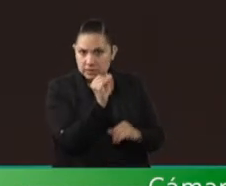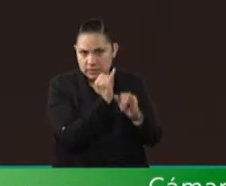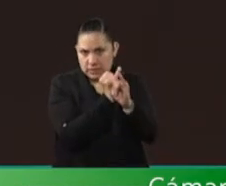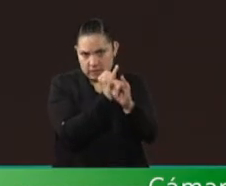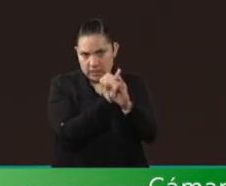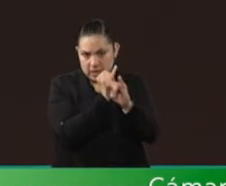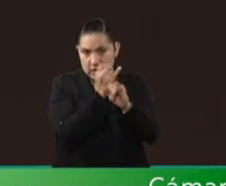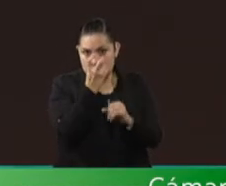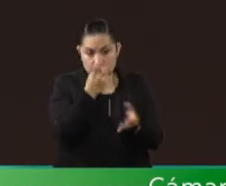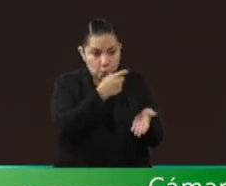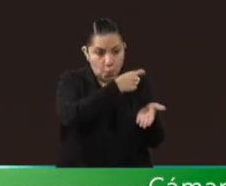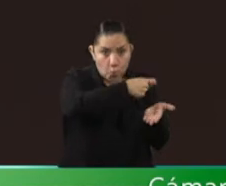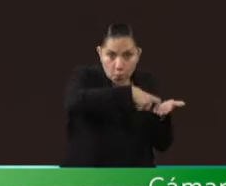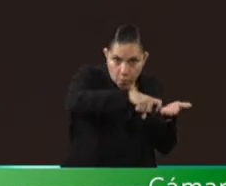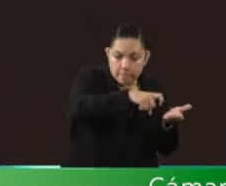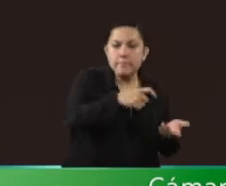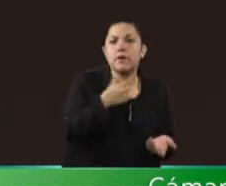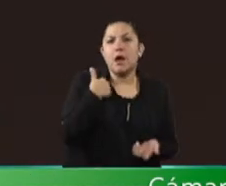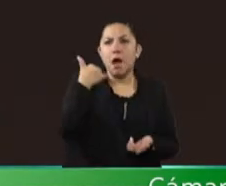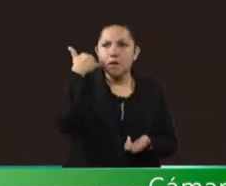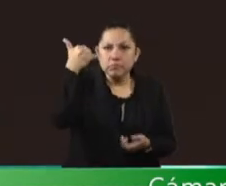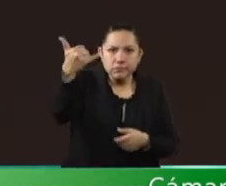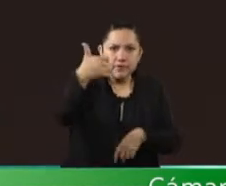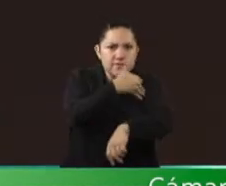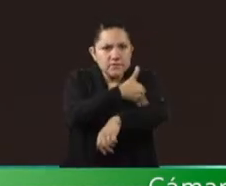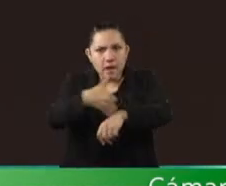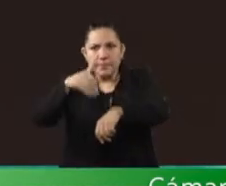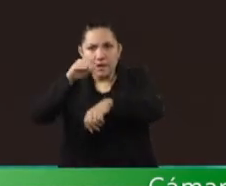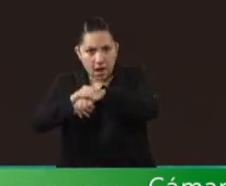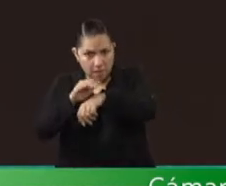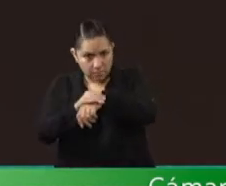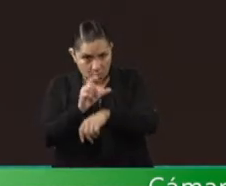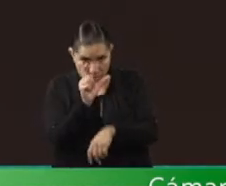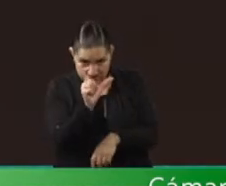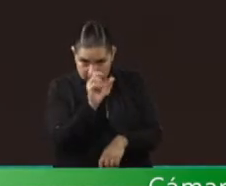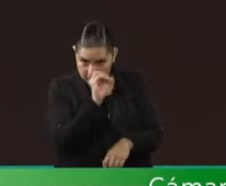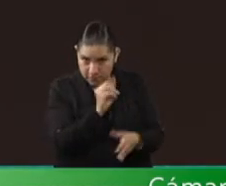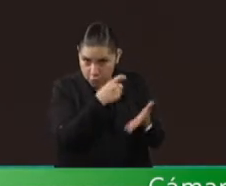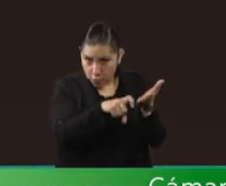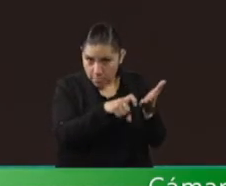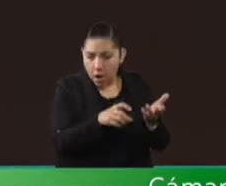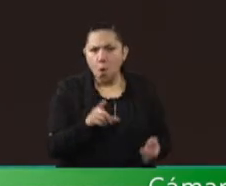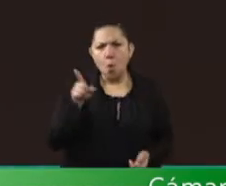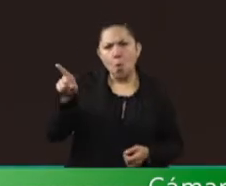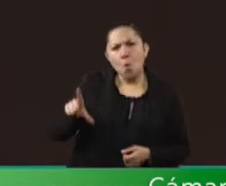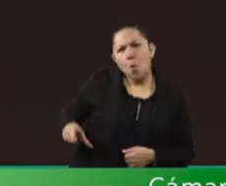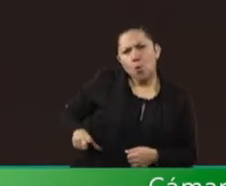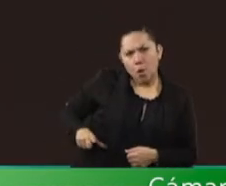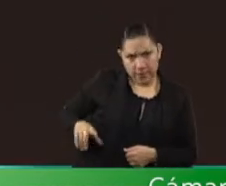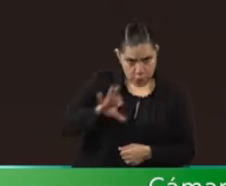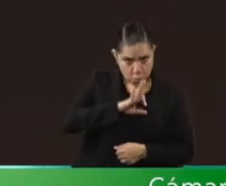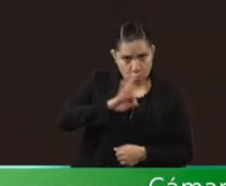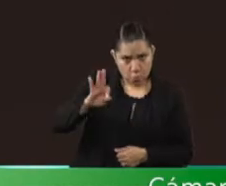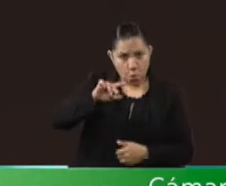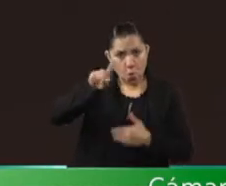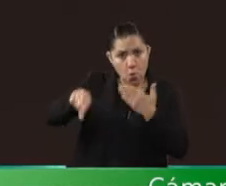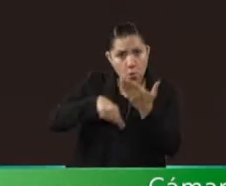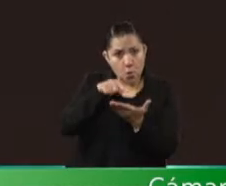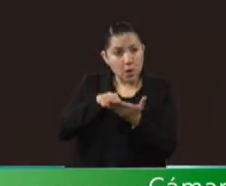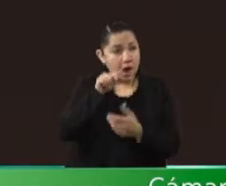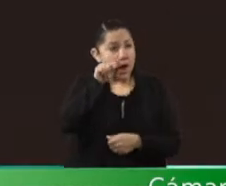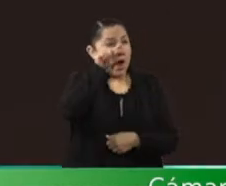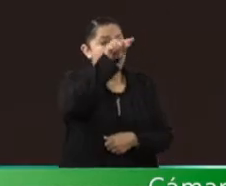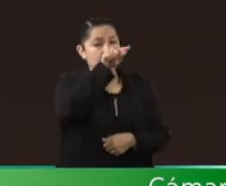sus familiares o amigos? ¿Tendrá el Estado la capacidad de hacer llegar el servicio de internet a estas pequeñas